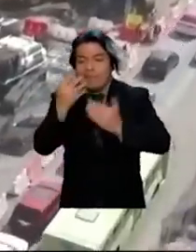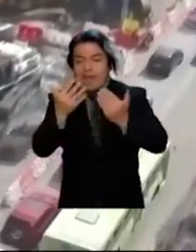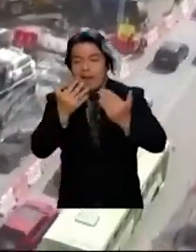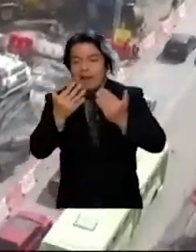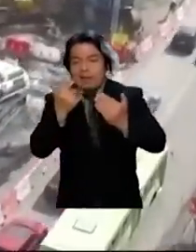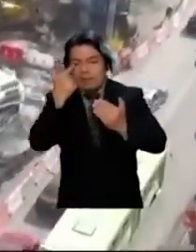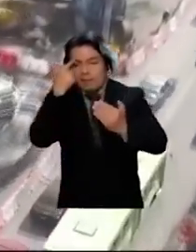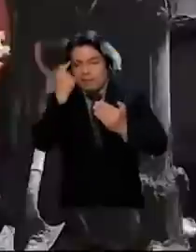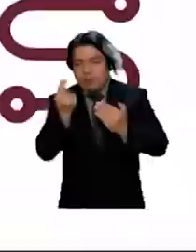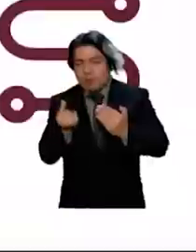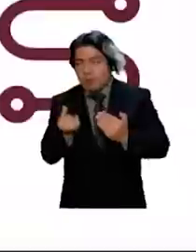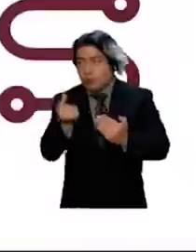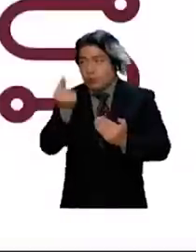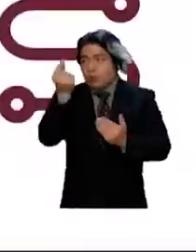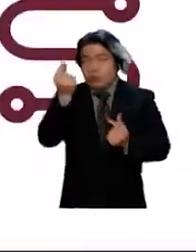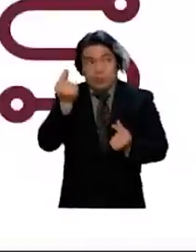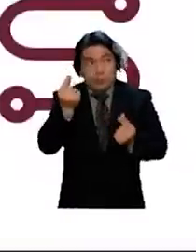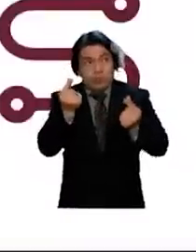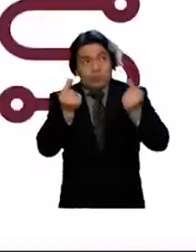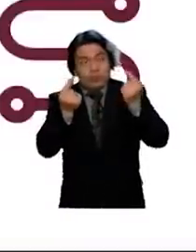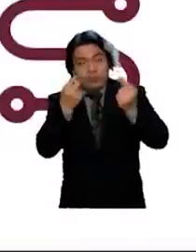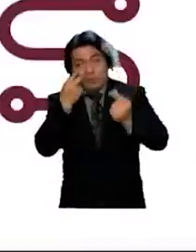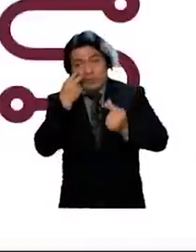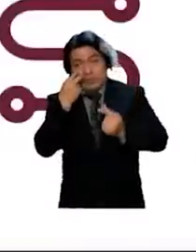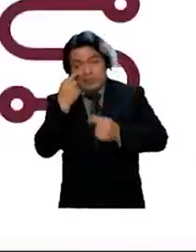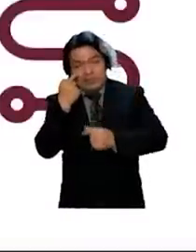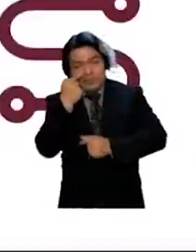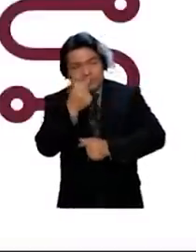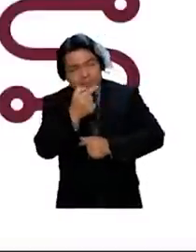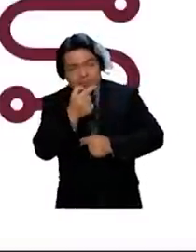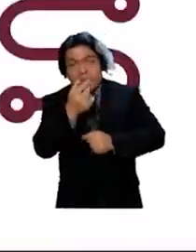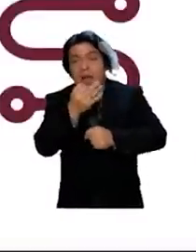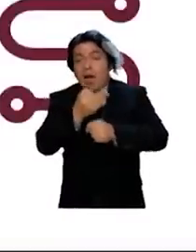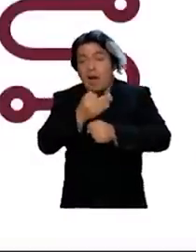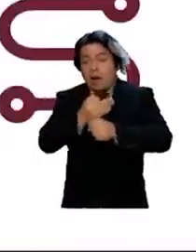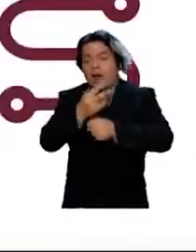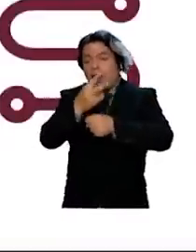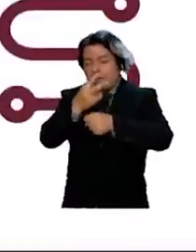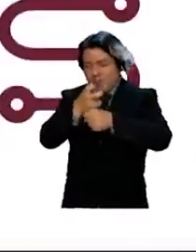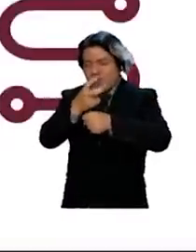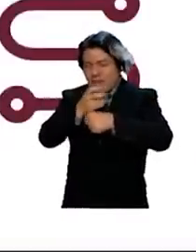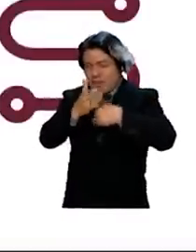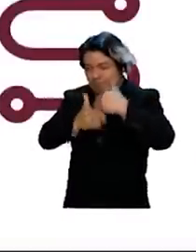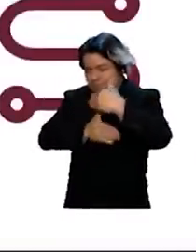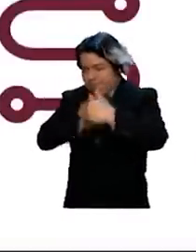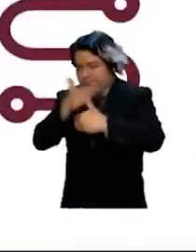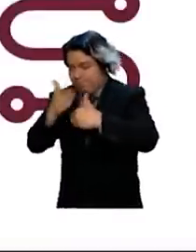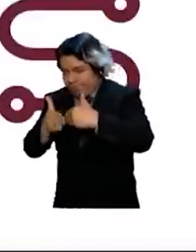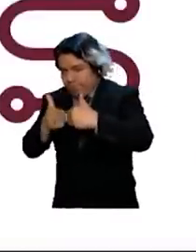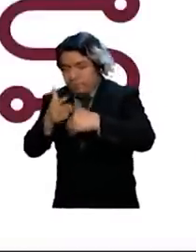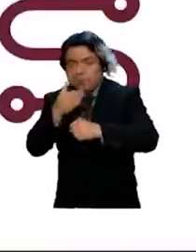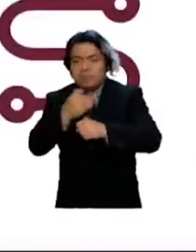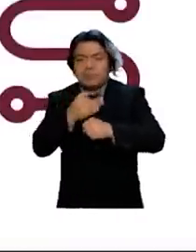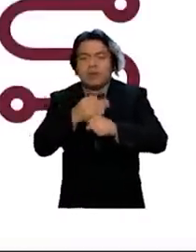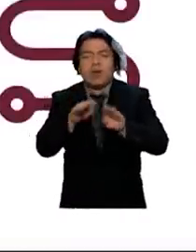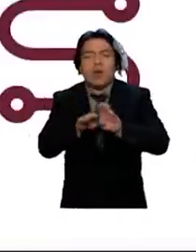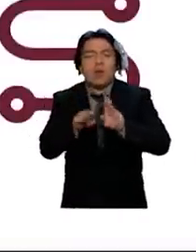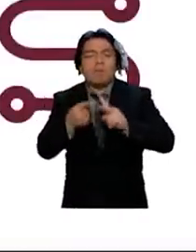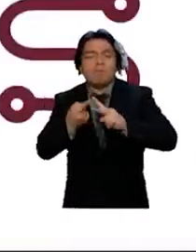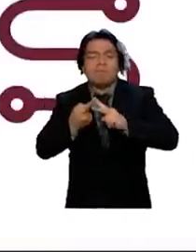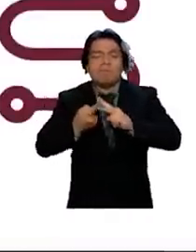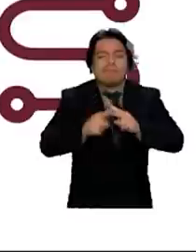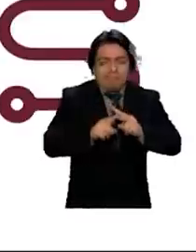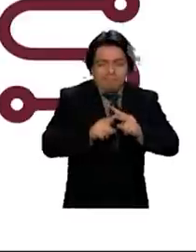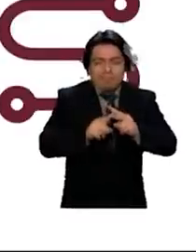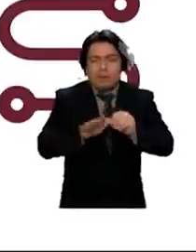inclusiones. Adelante. Viene una segunda etapa, estamos ya en proceso de